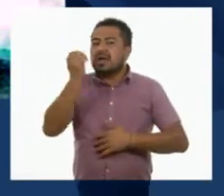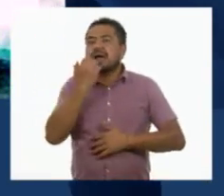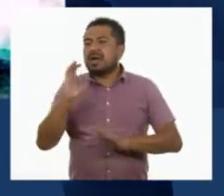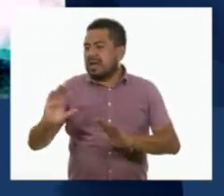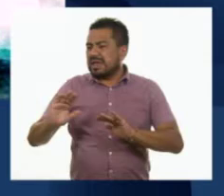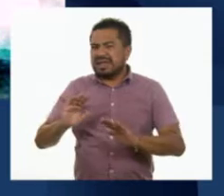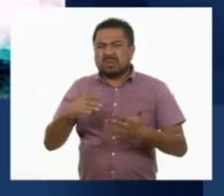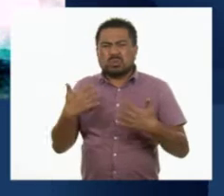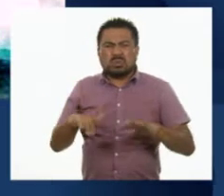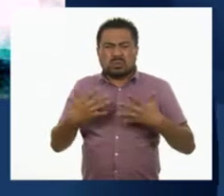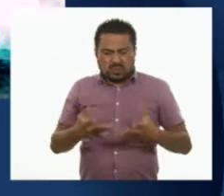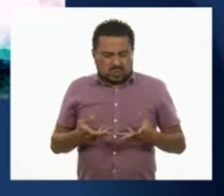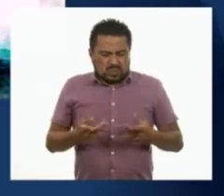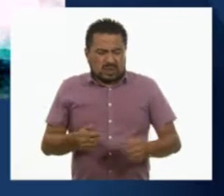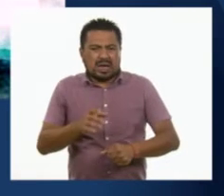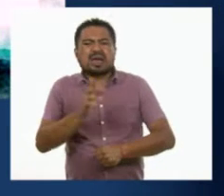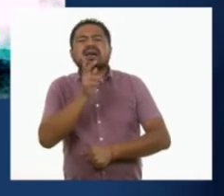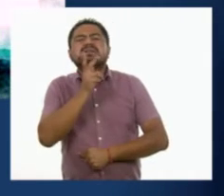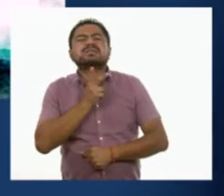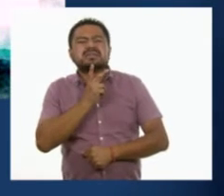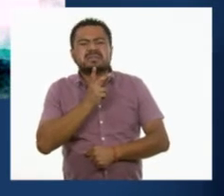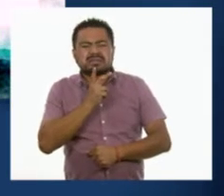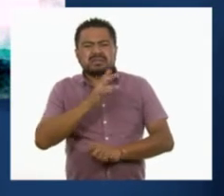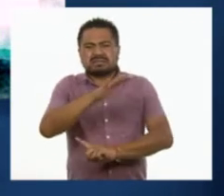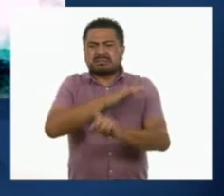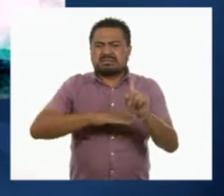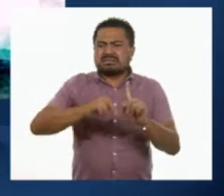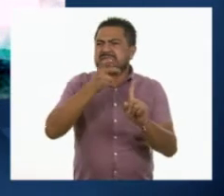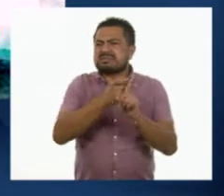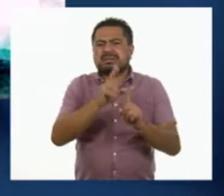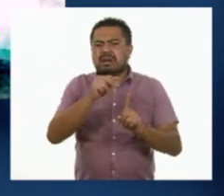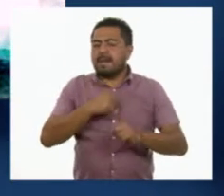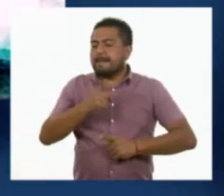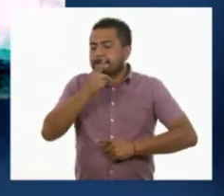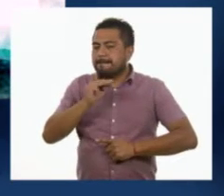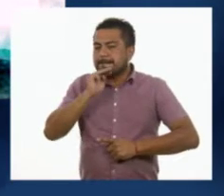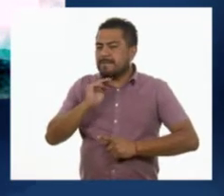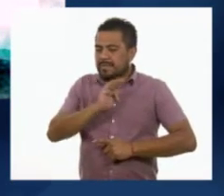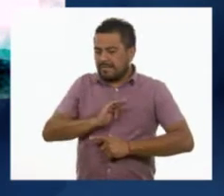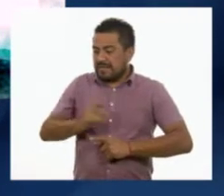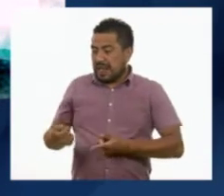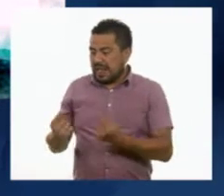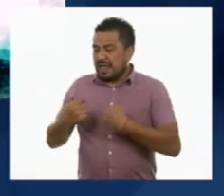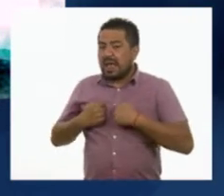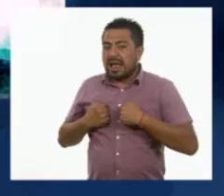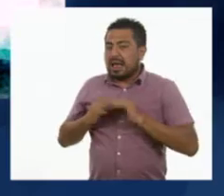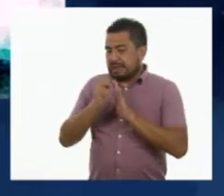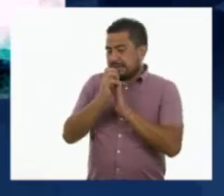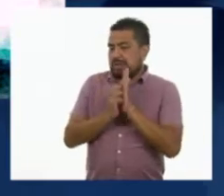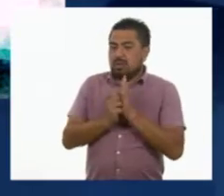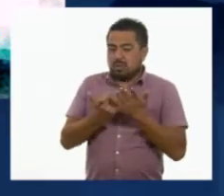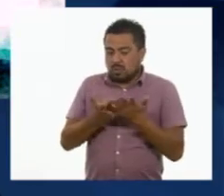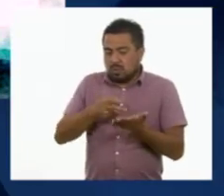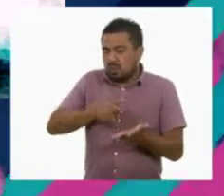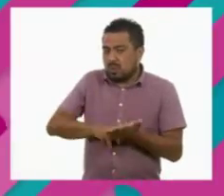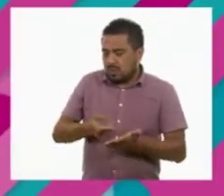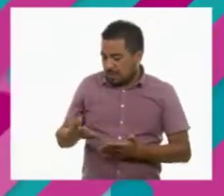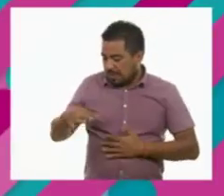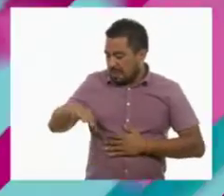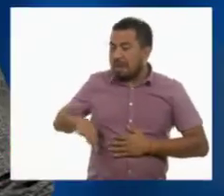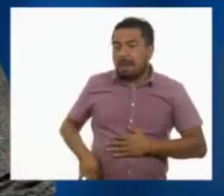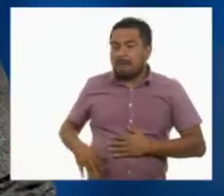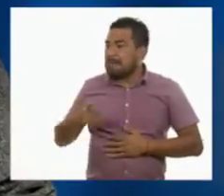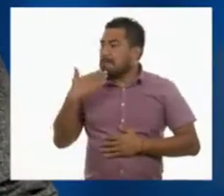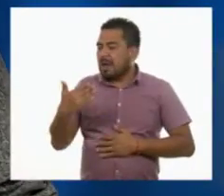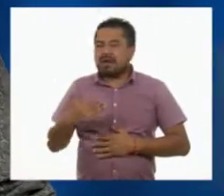que se gasta mucho gas y no es bueno para el medio ambiente. Mis papás me felicitaron, pues creo que han ahorrado dinero.